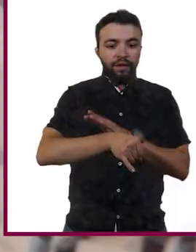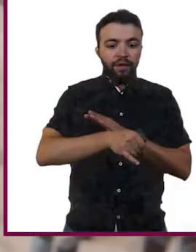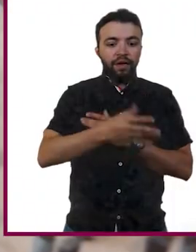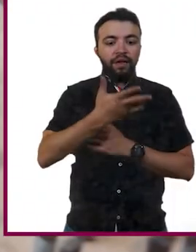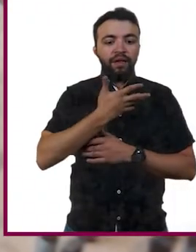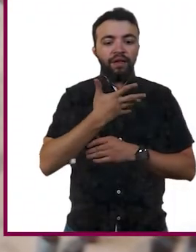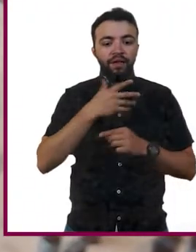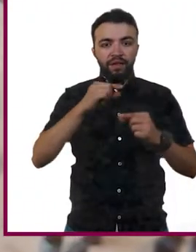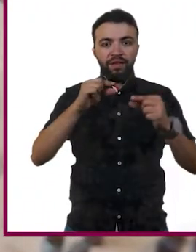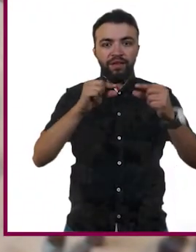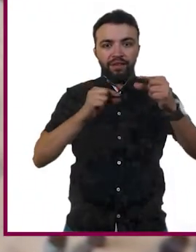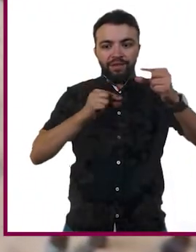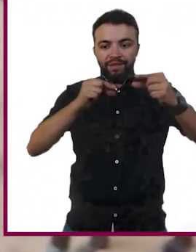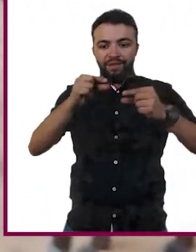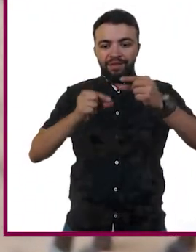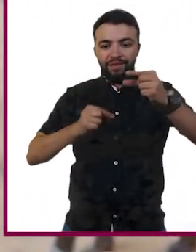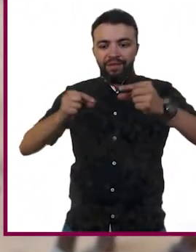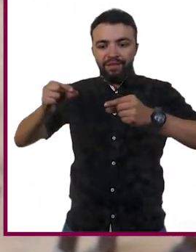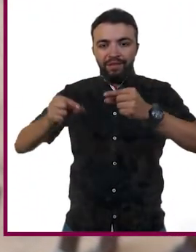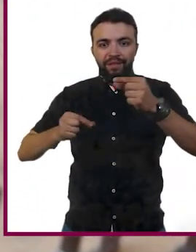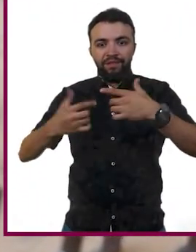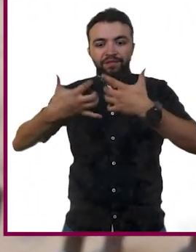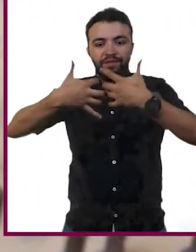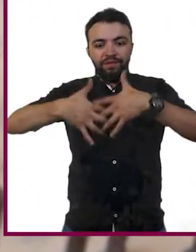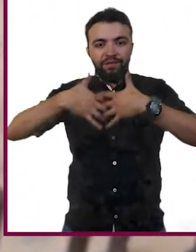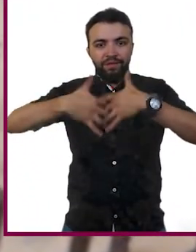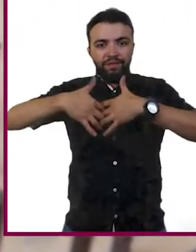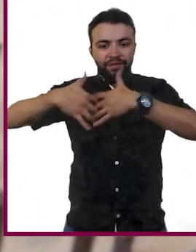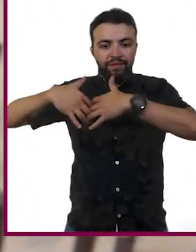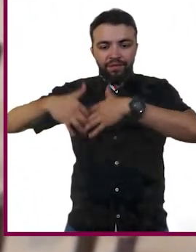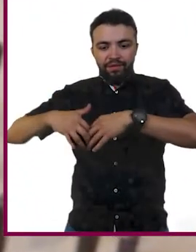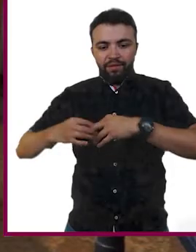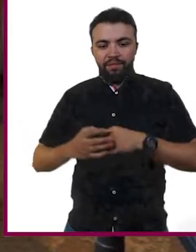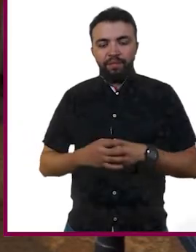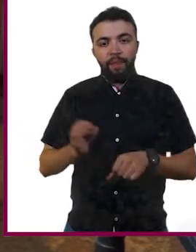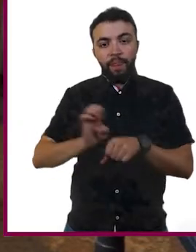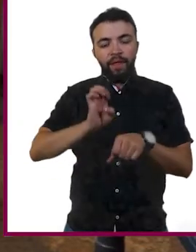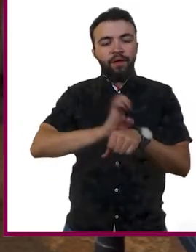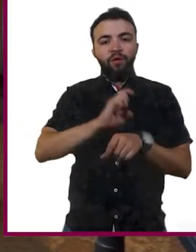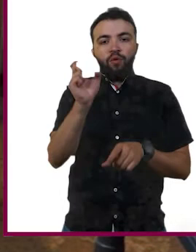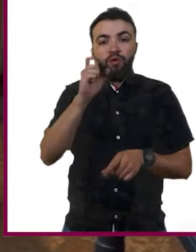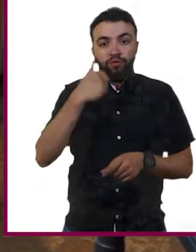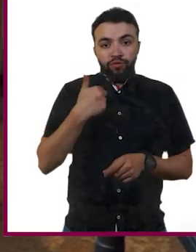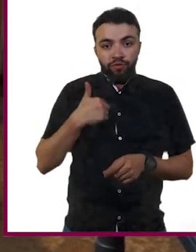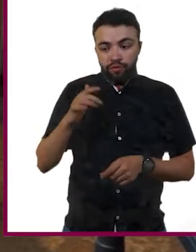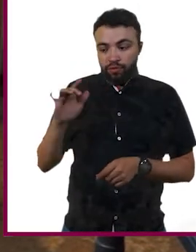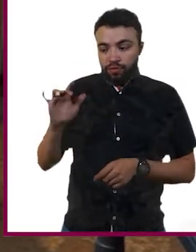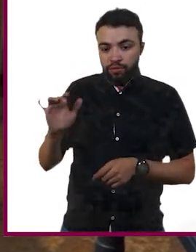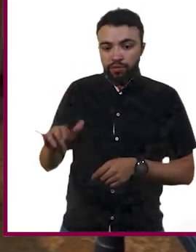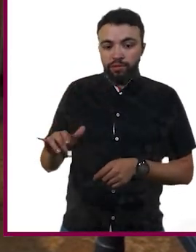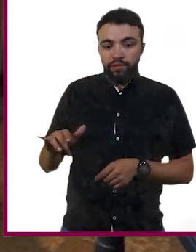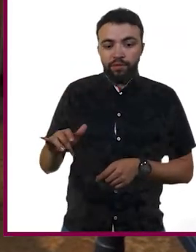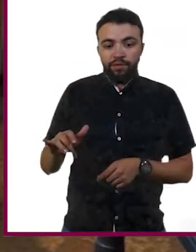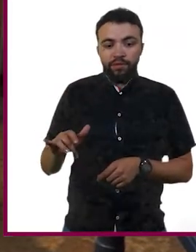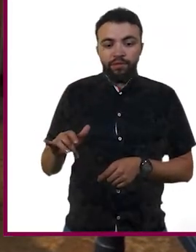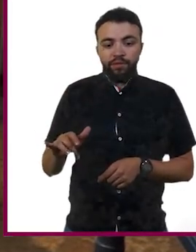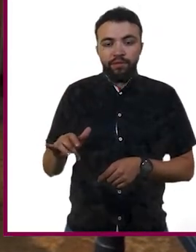lo que son los registros. Ajá. Y la mecánica. Entonces, cuando yo presiono una tecla,